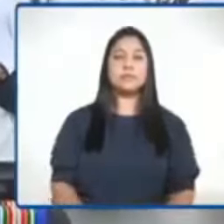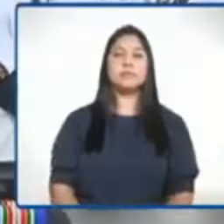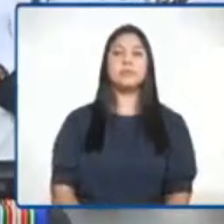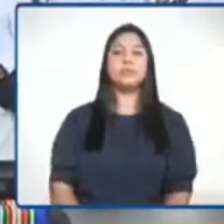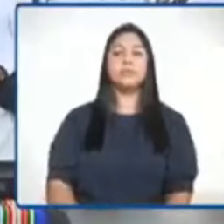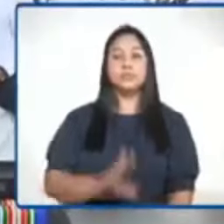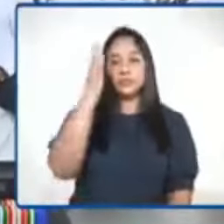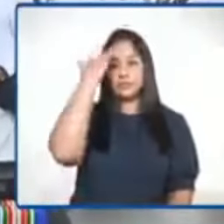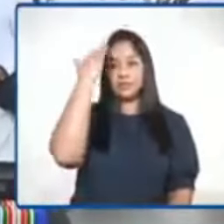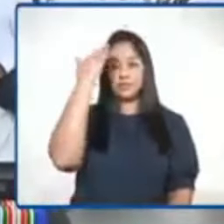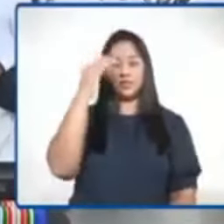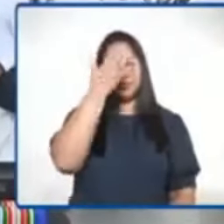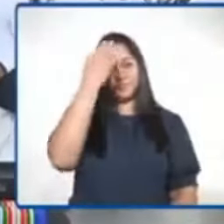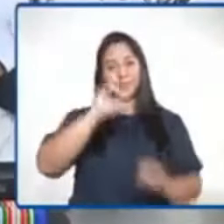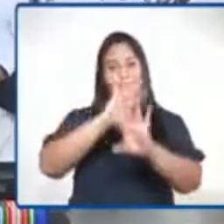Muchísimas gracias, muy buenos días.